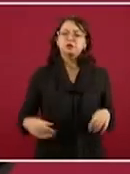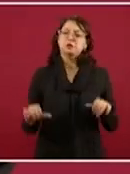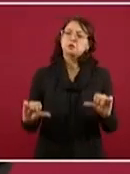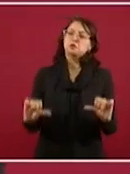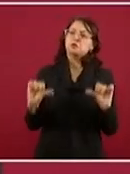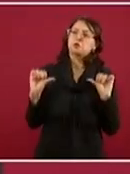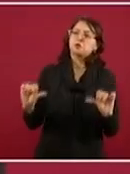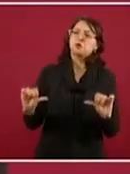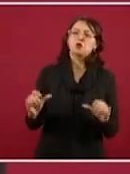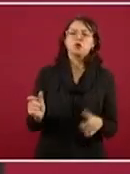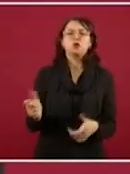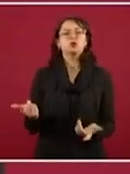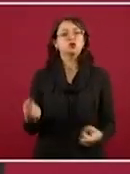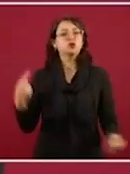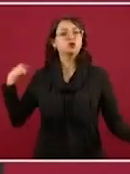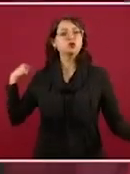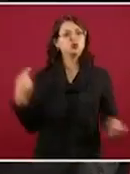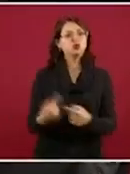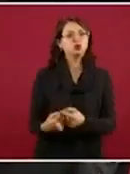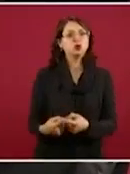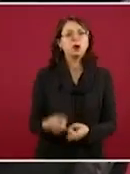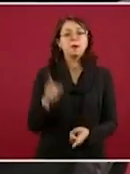desde la Constitución de